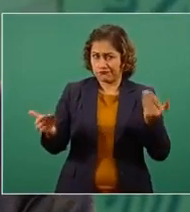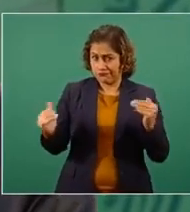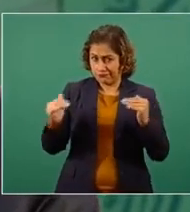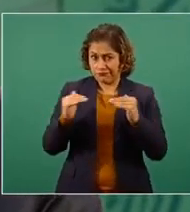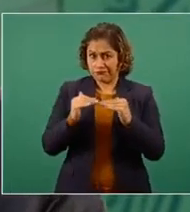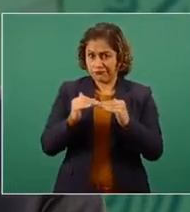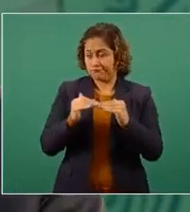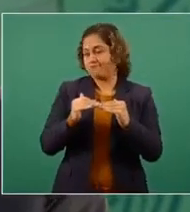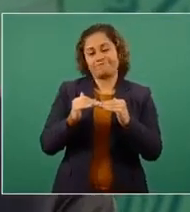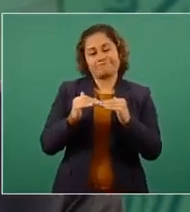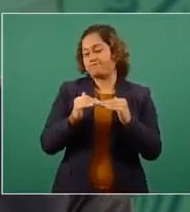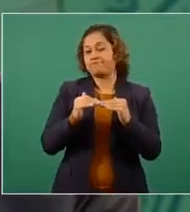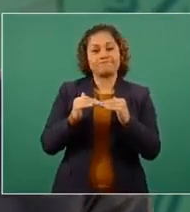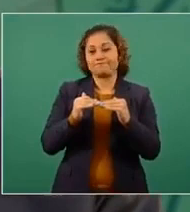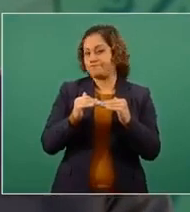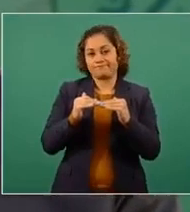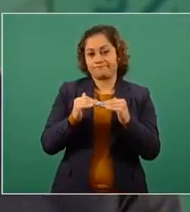Porque en esencia eso fue